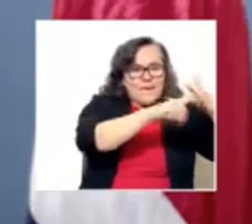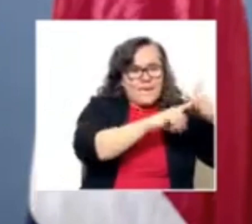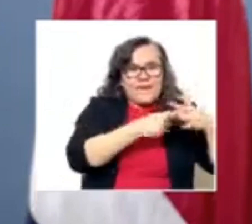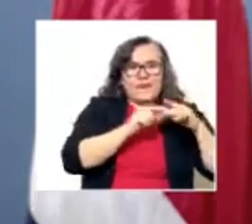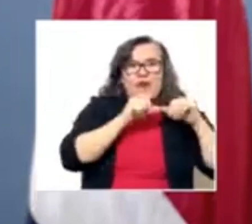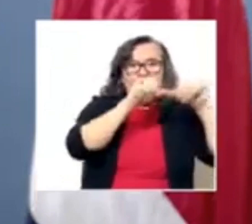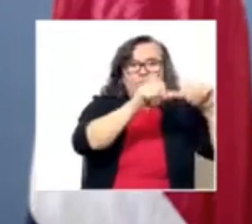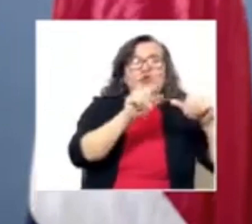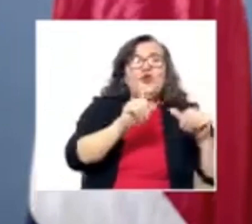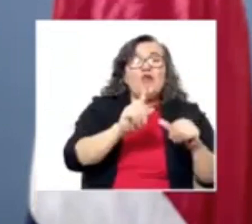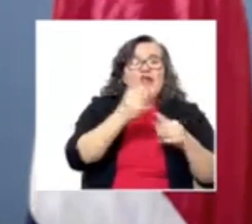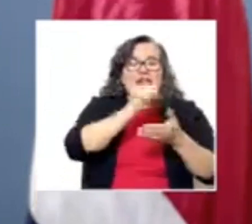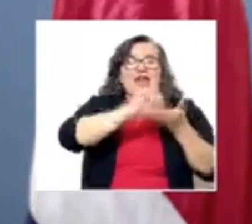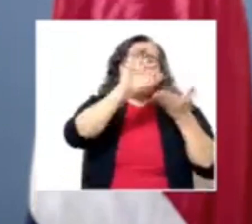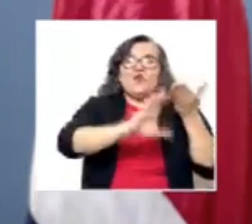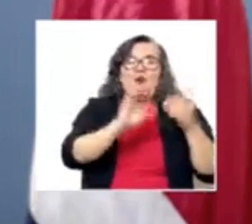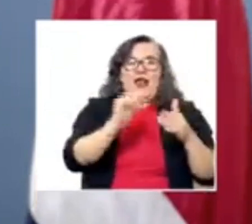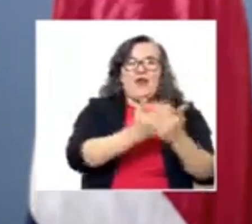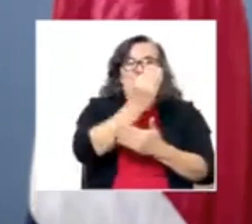en Limón.